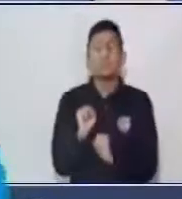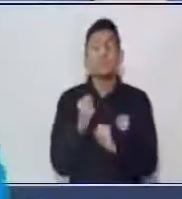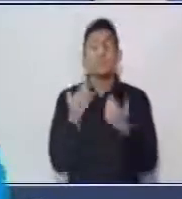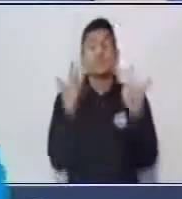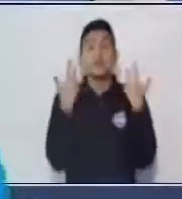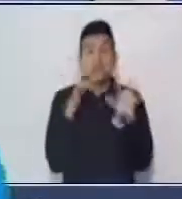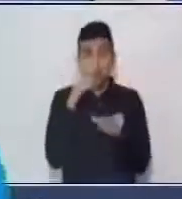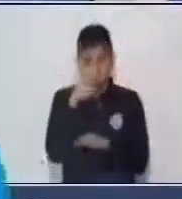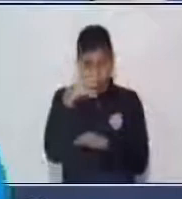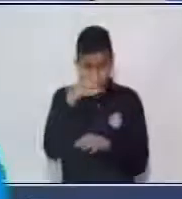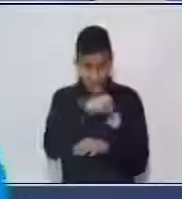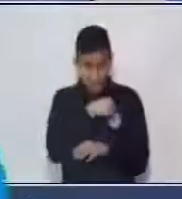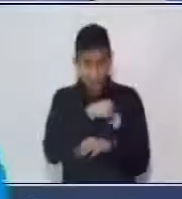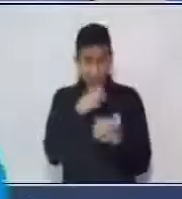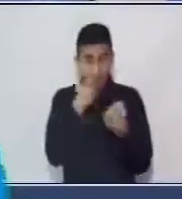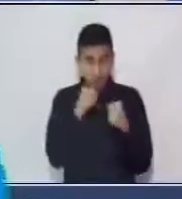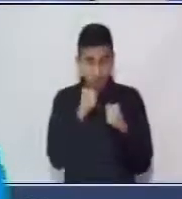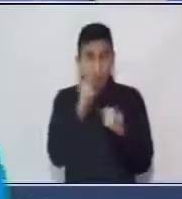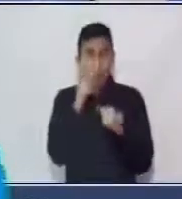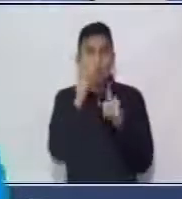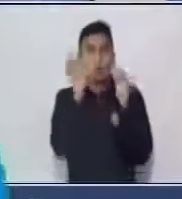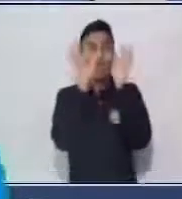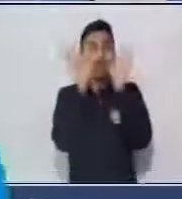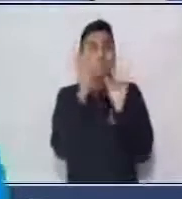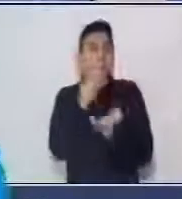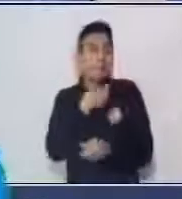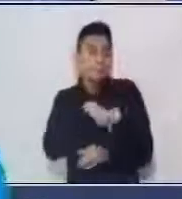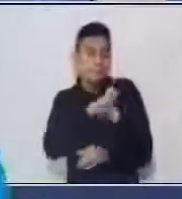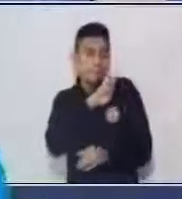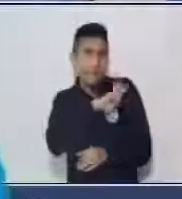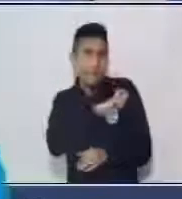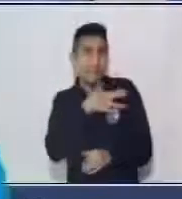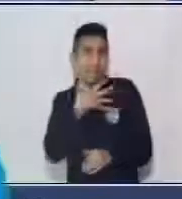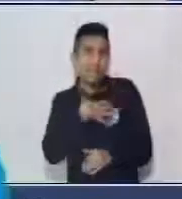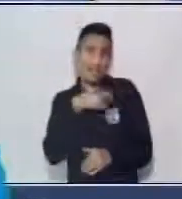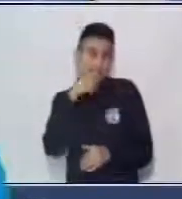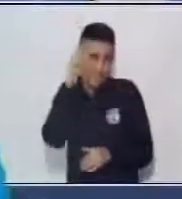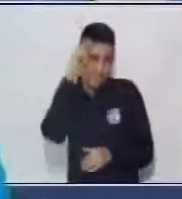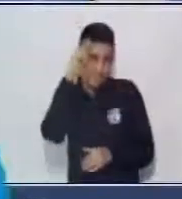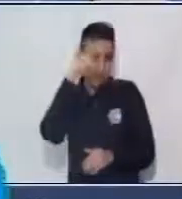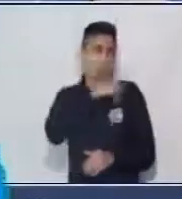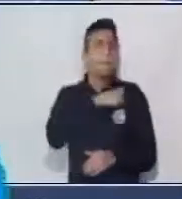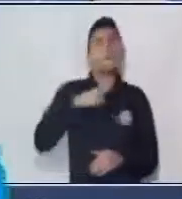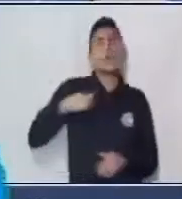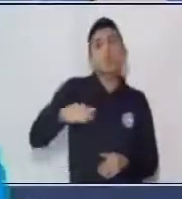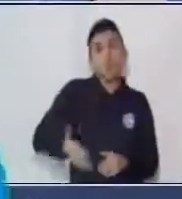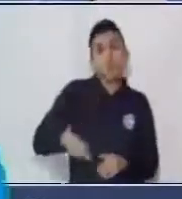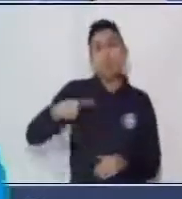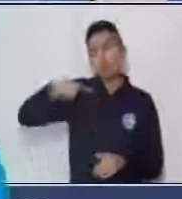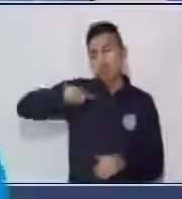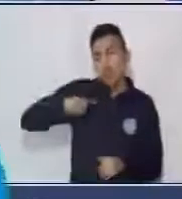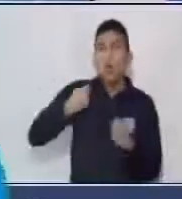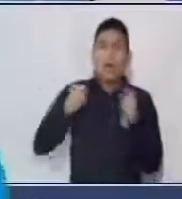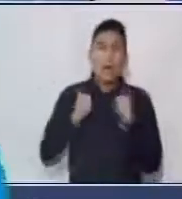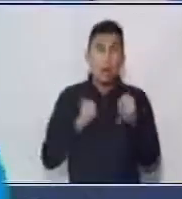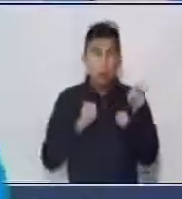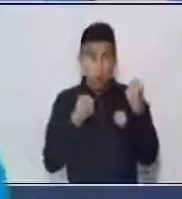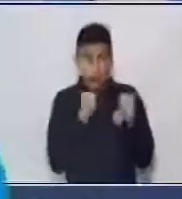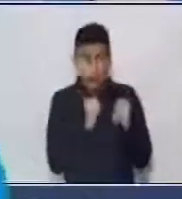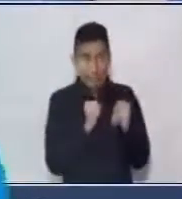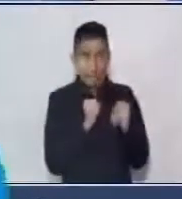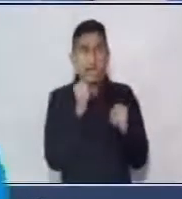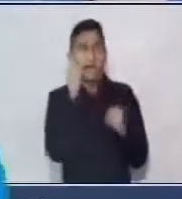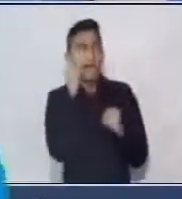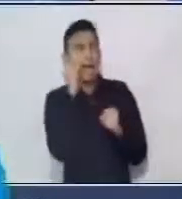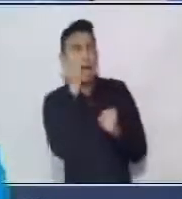Ahora, si lo hacemos de manera personal, sería con los pronombres personales. El uso de pronombres no se te puede olvidar si